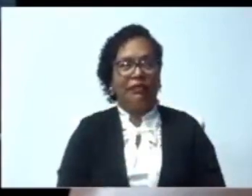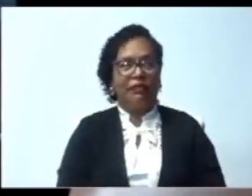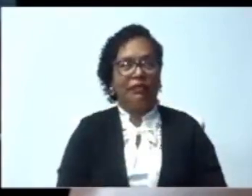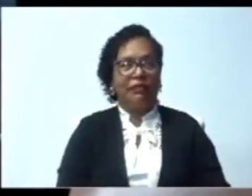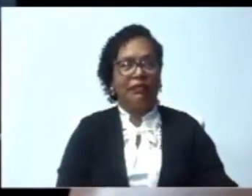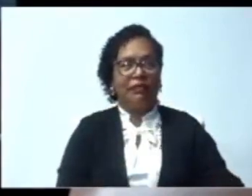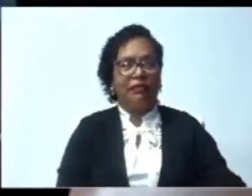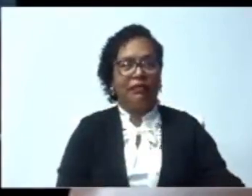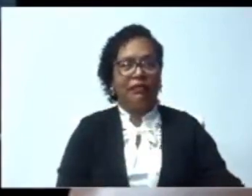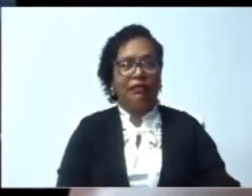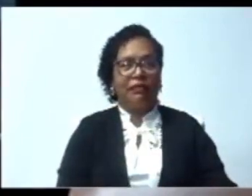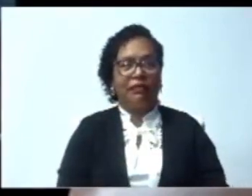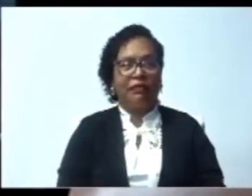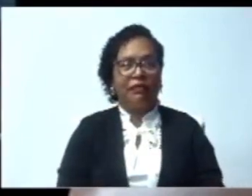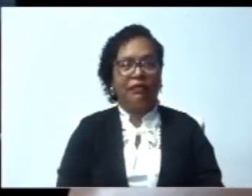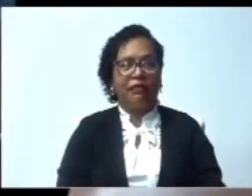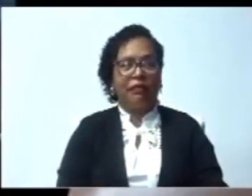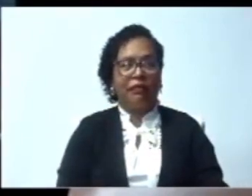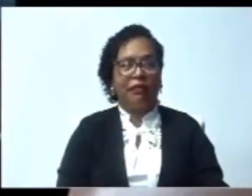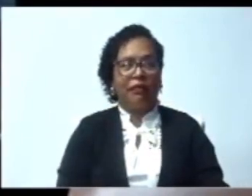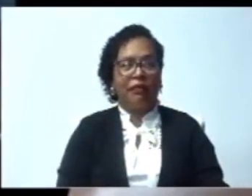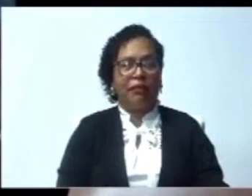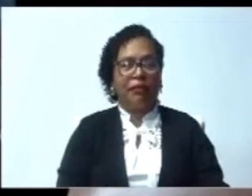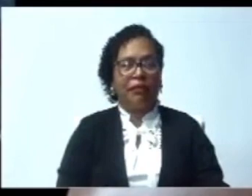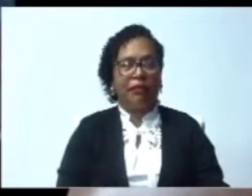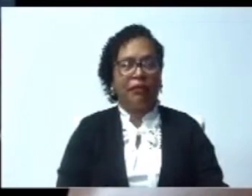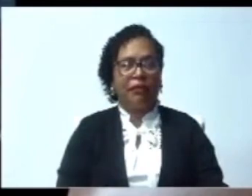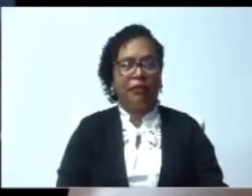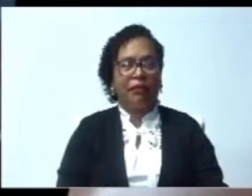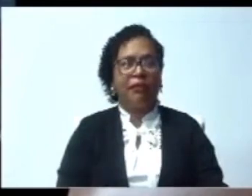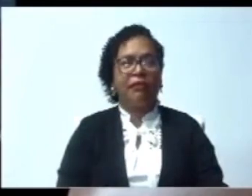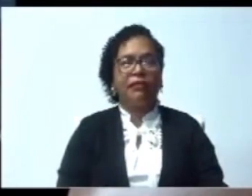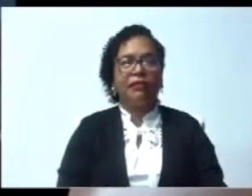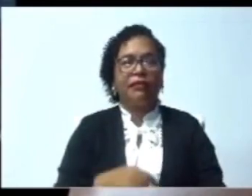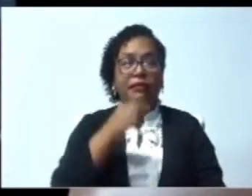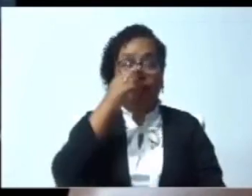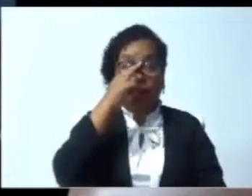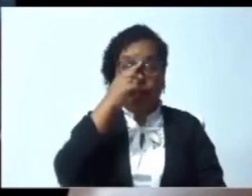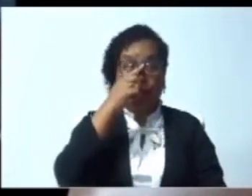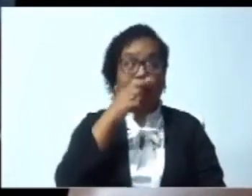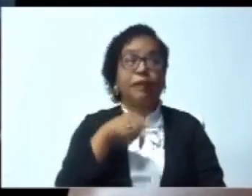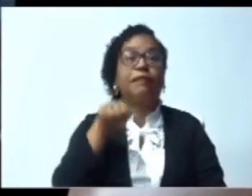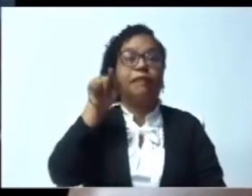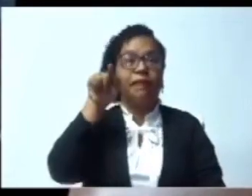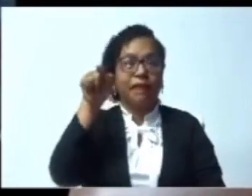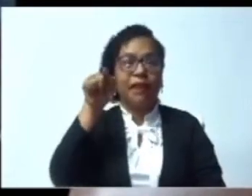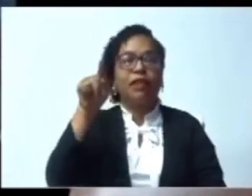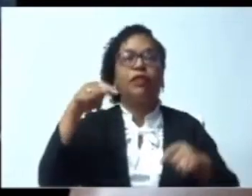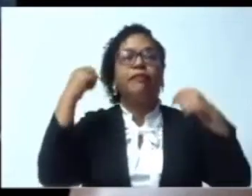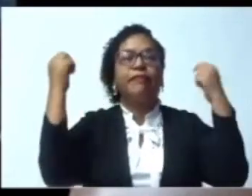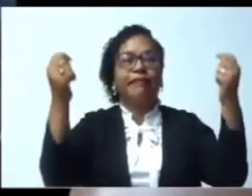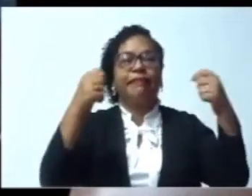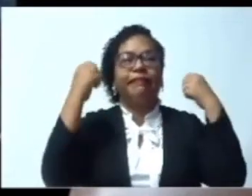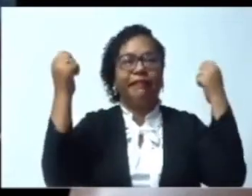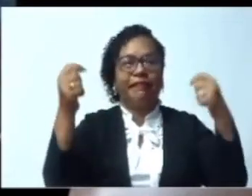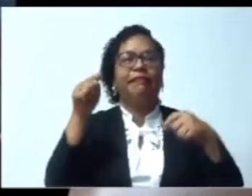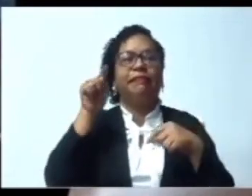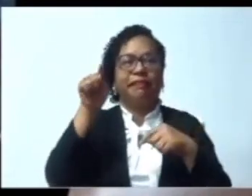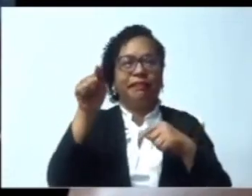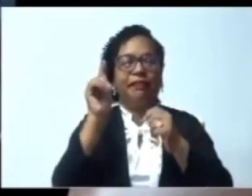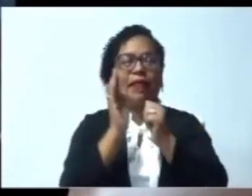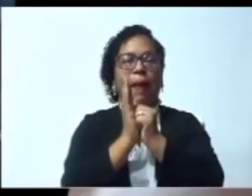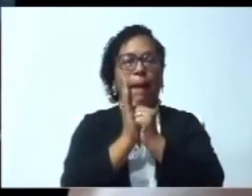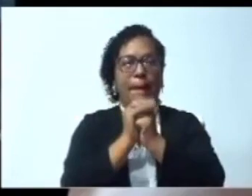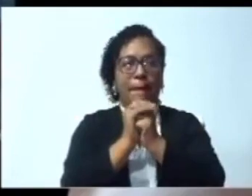se realiza en Baní. Y este año estará dedicada al expresidente de la